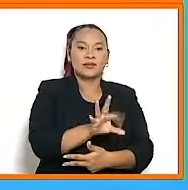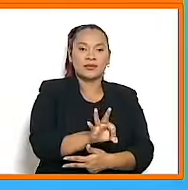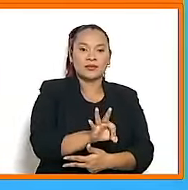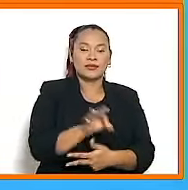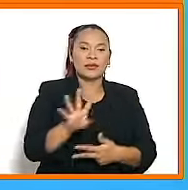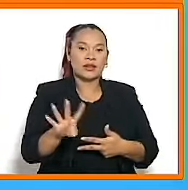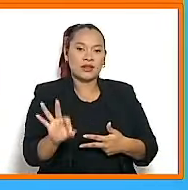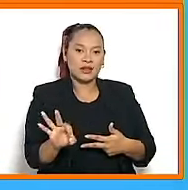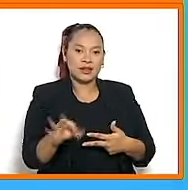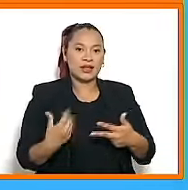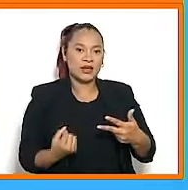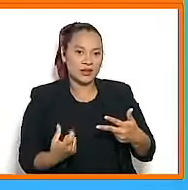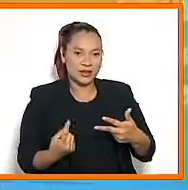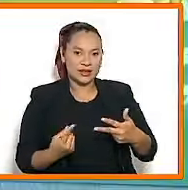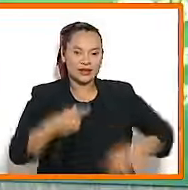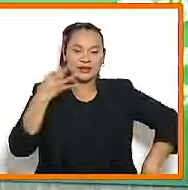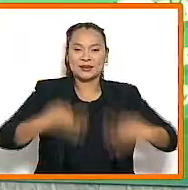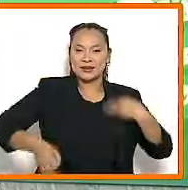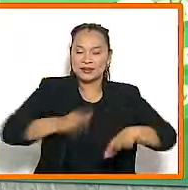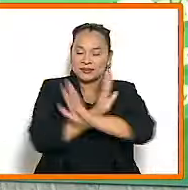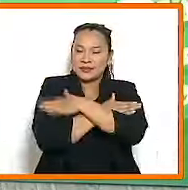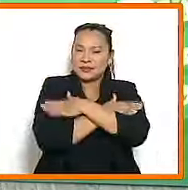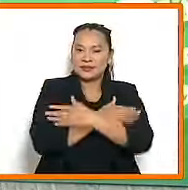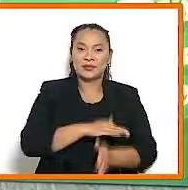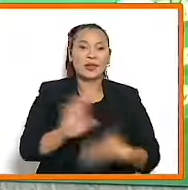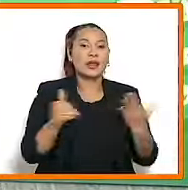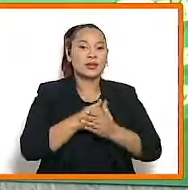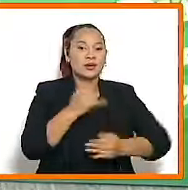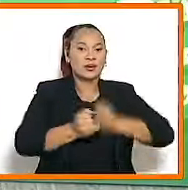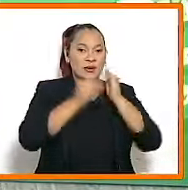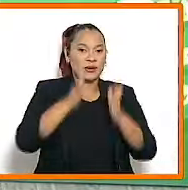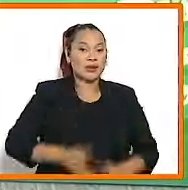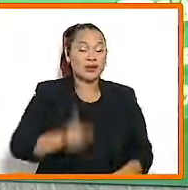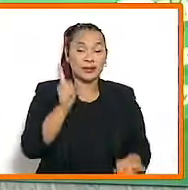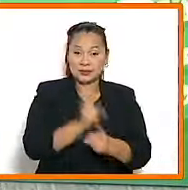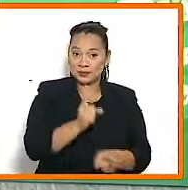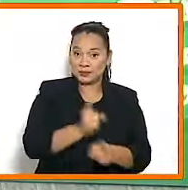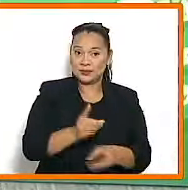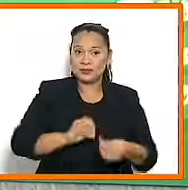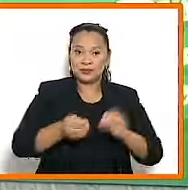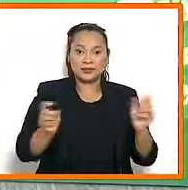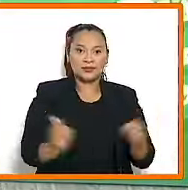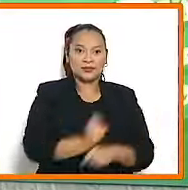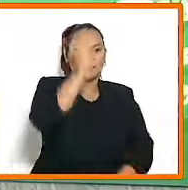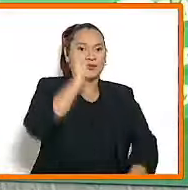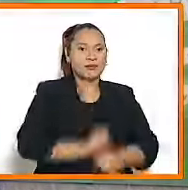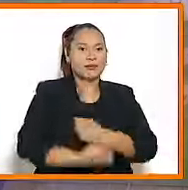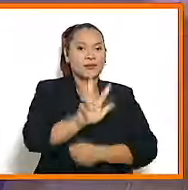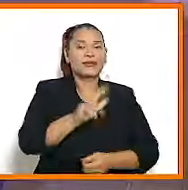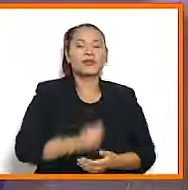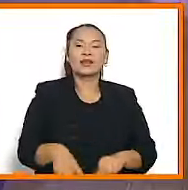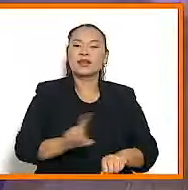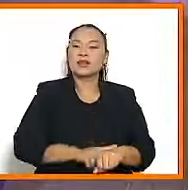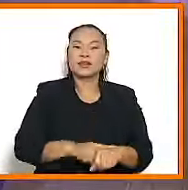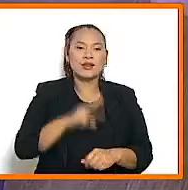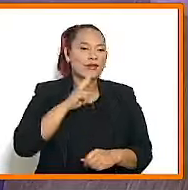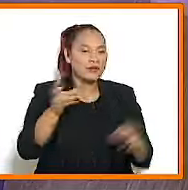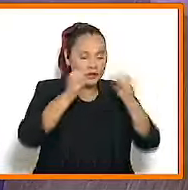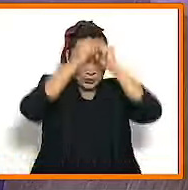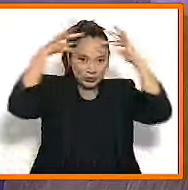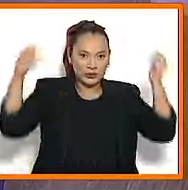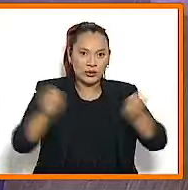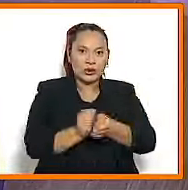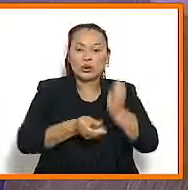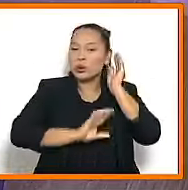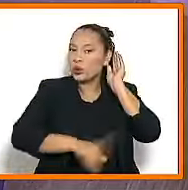49 y 11. Felicidades a todos los jugadores que pegaron y ganaron en Pega 3. Es momento de hacer de tu sueño una realidad en